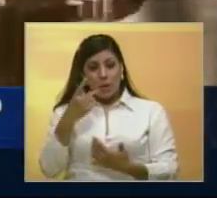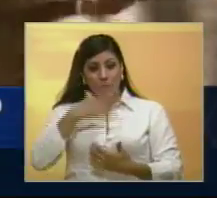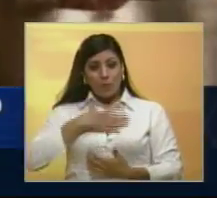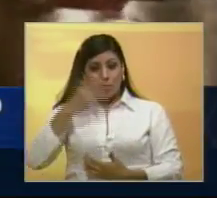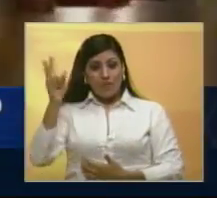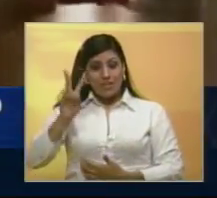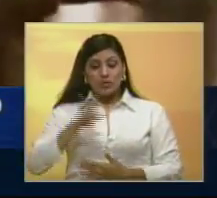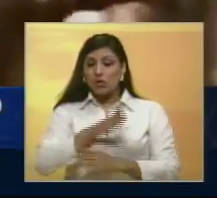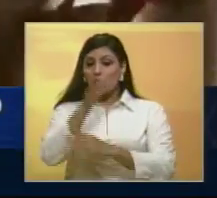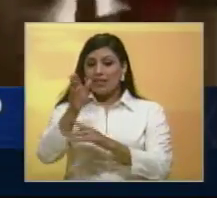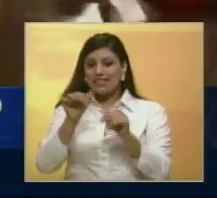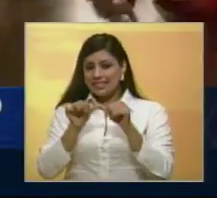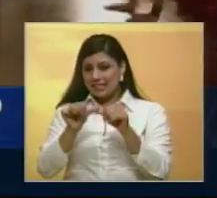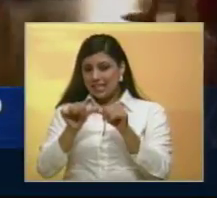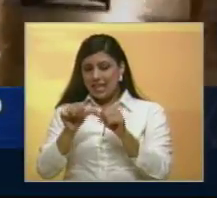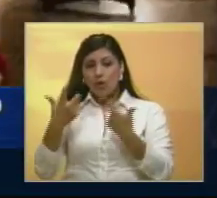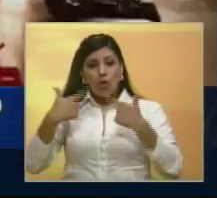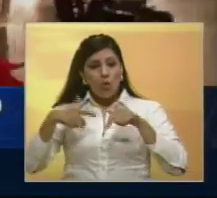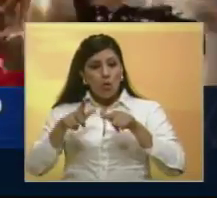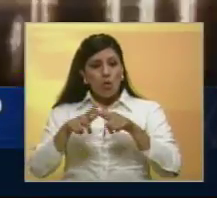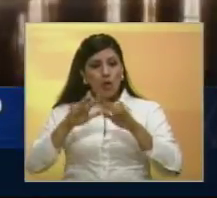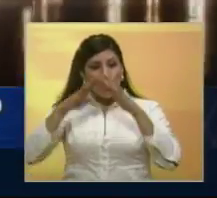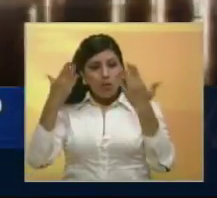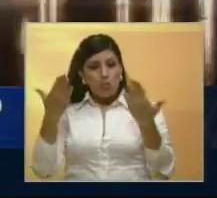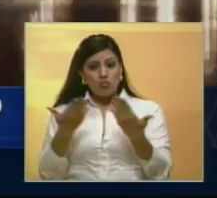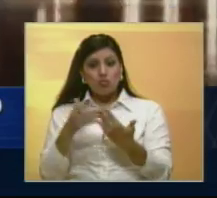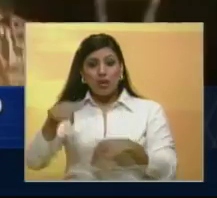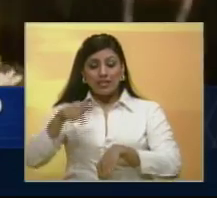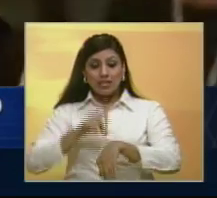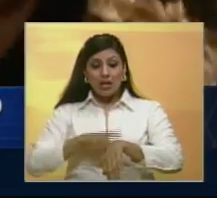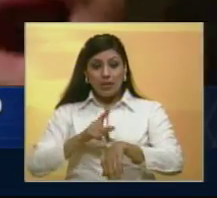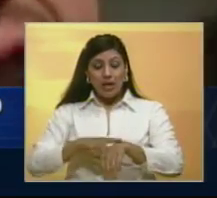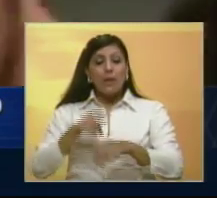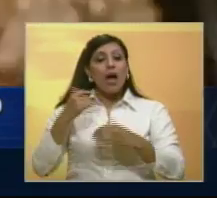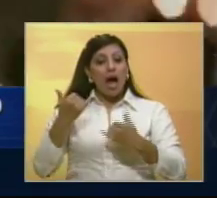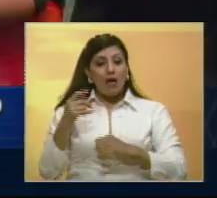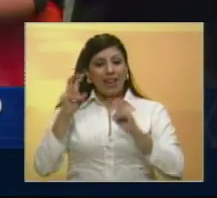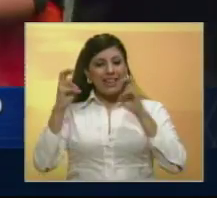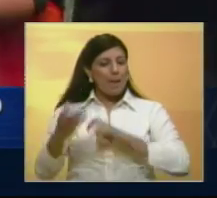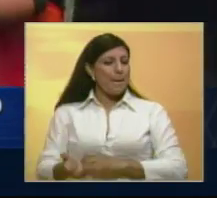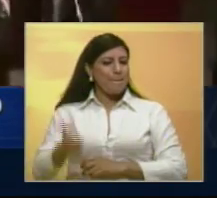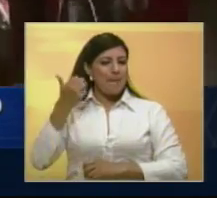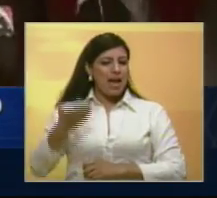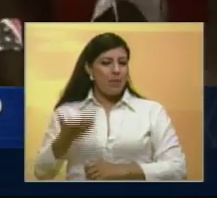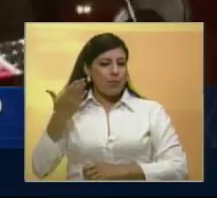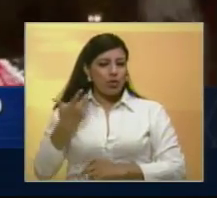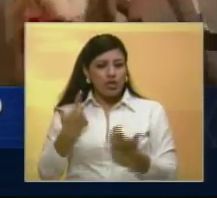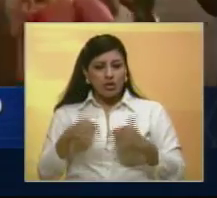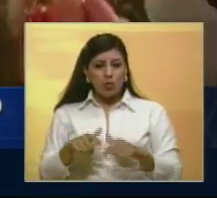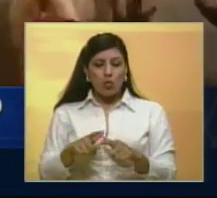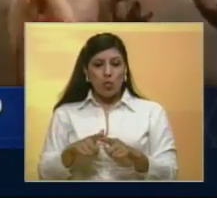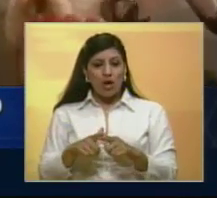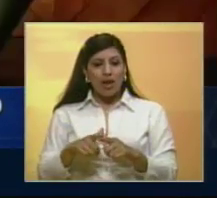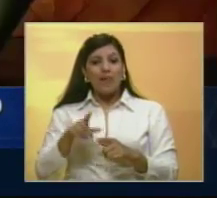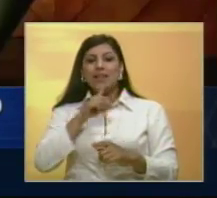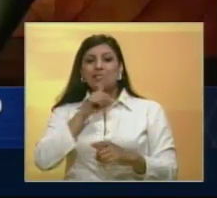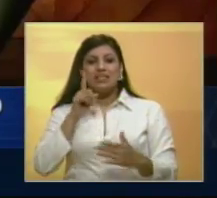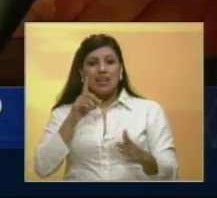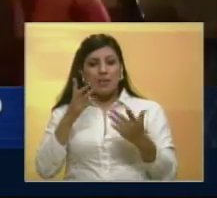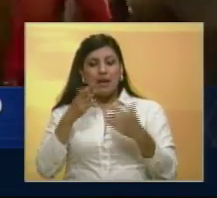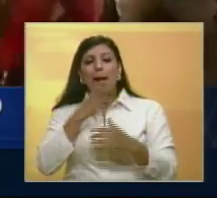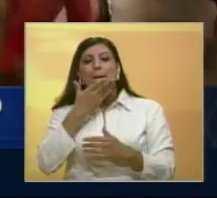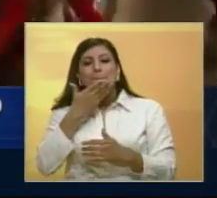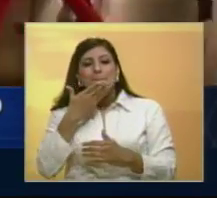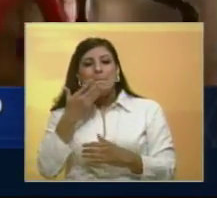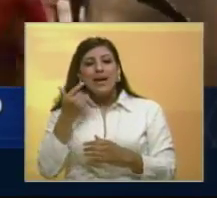venezolano continúa conquistando los escenarios del mundo y en esta oportunidad uno de los temas más sonados de la producción musical Los Maquediches será